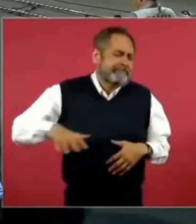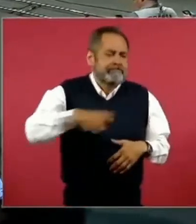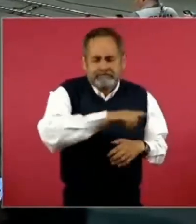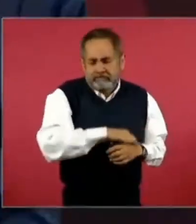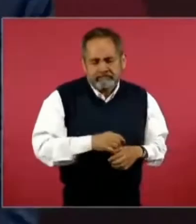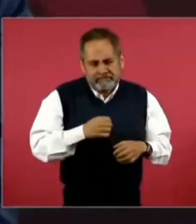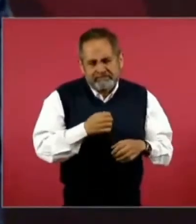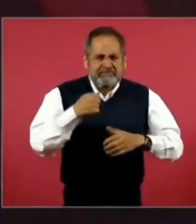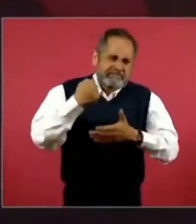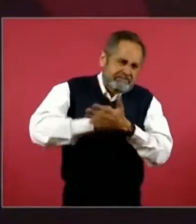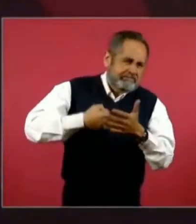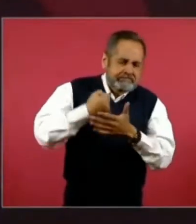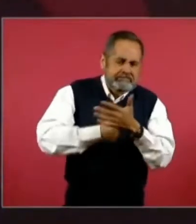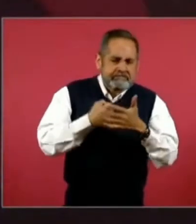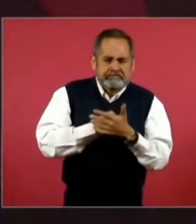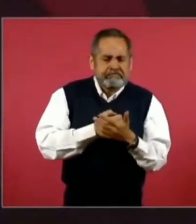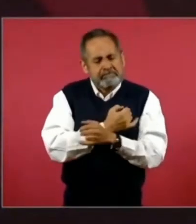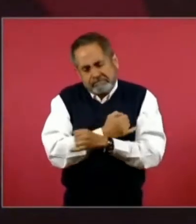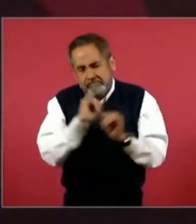pero